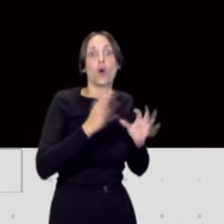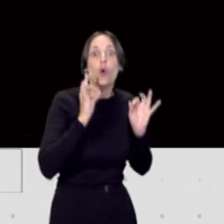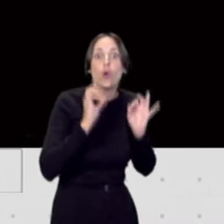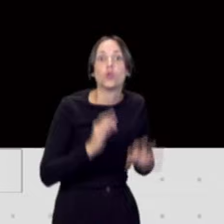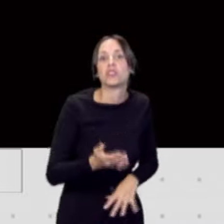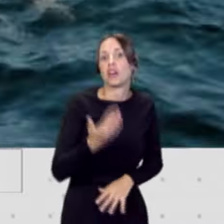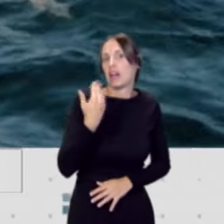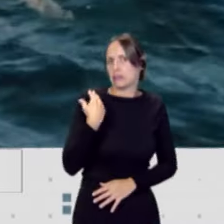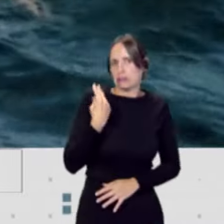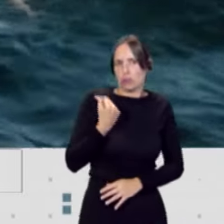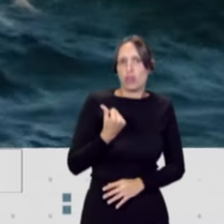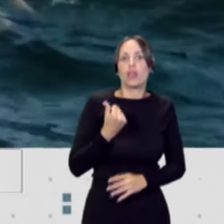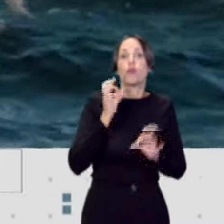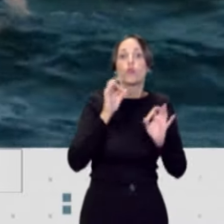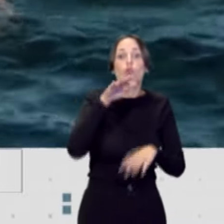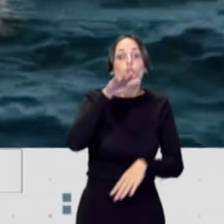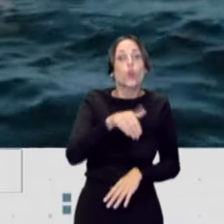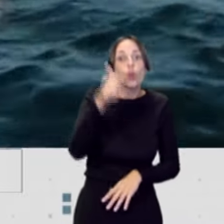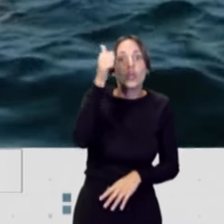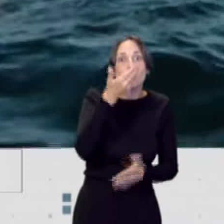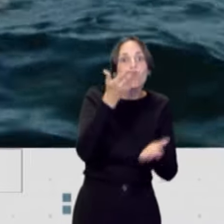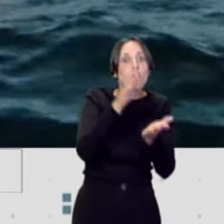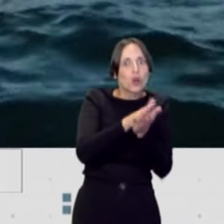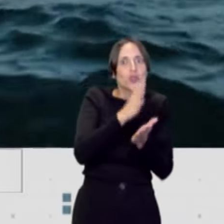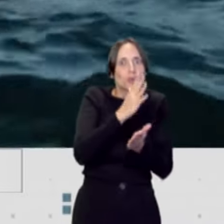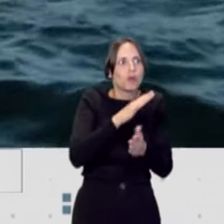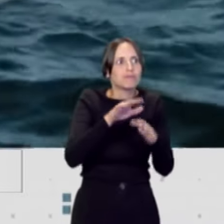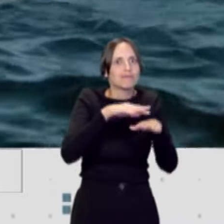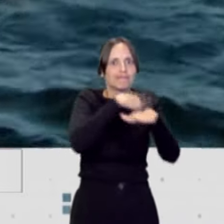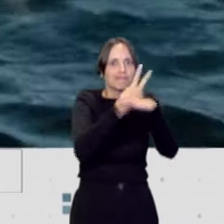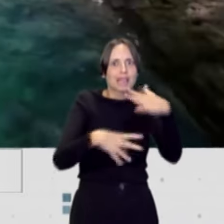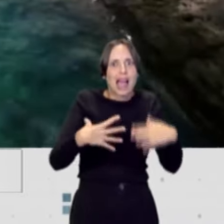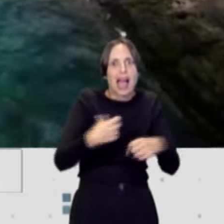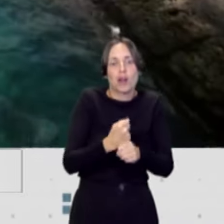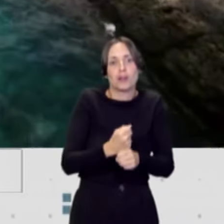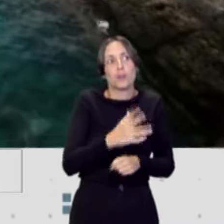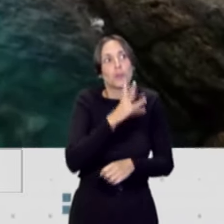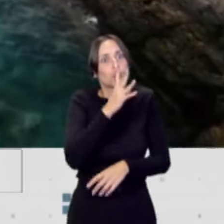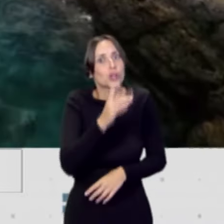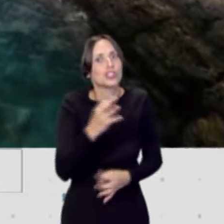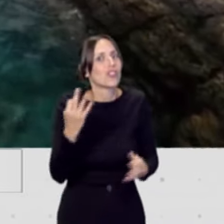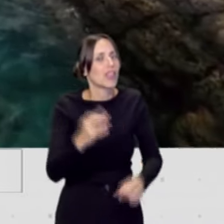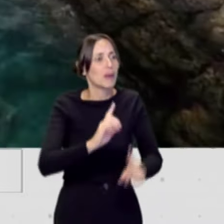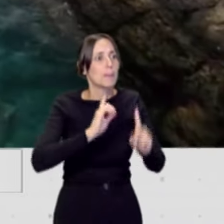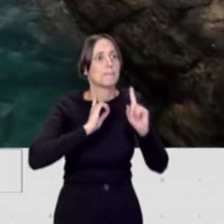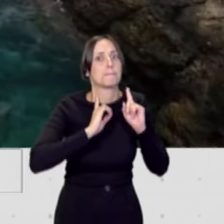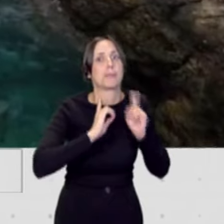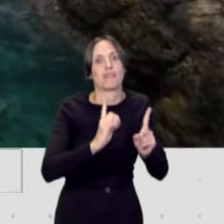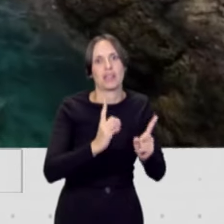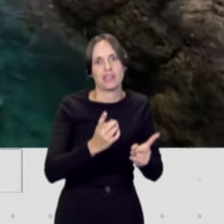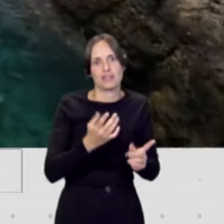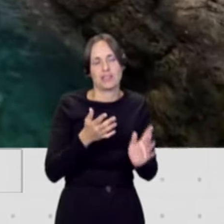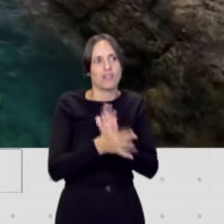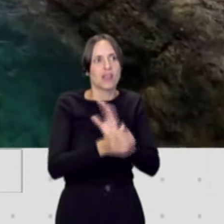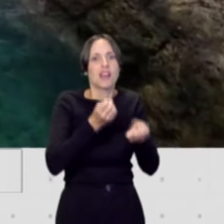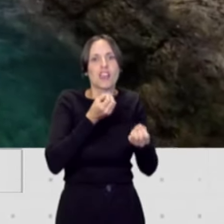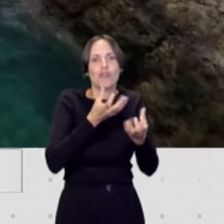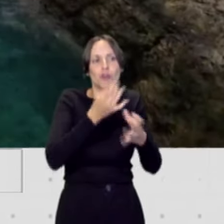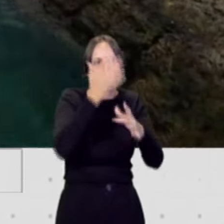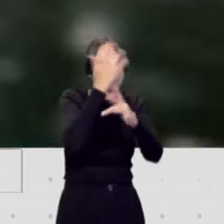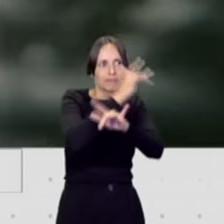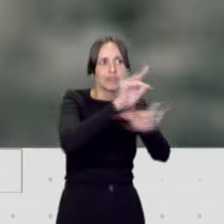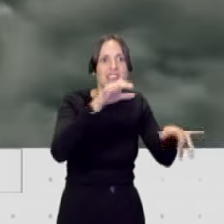situación que hay que ir previniendo, como siempre digo yo, el mejor flotador es la información y ahí estamos pues caminando por el mundo